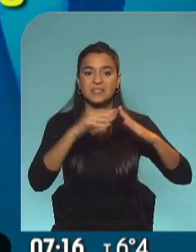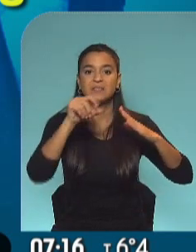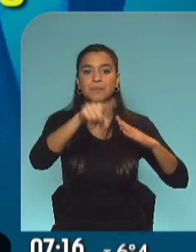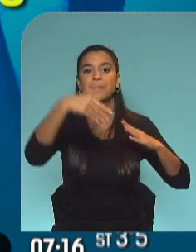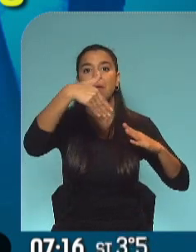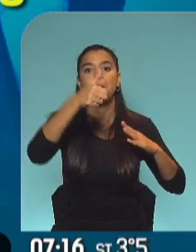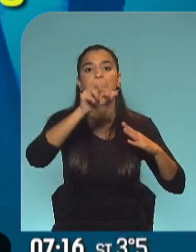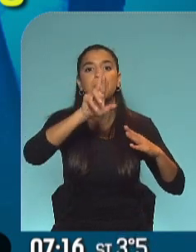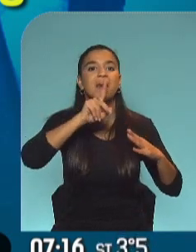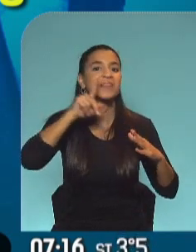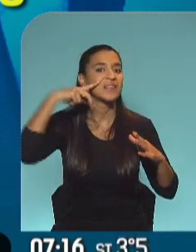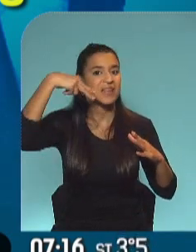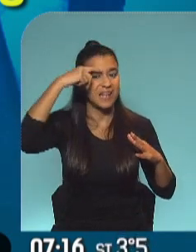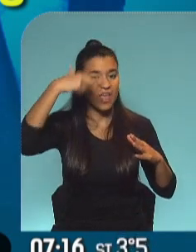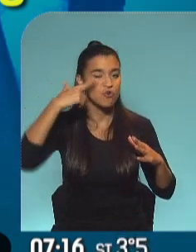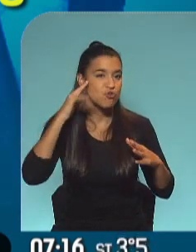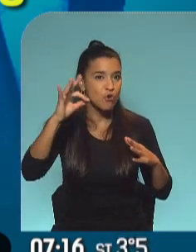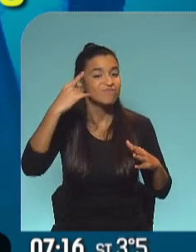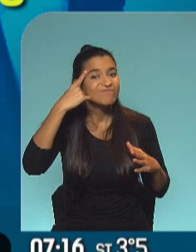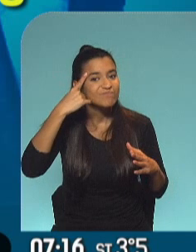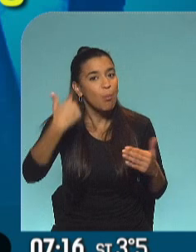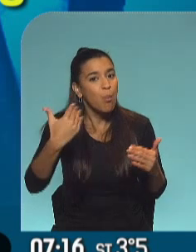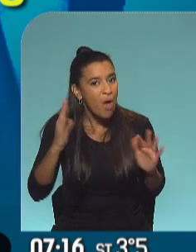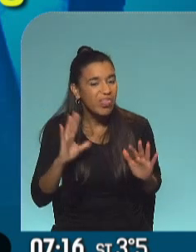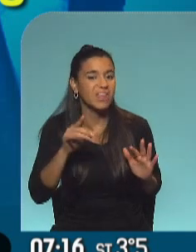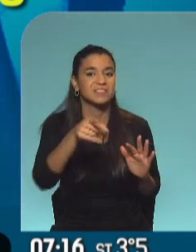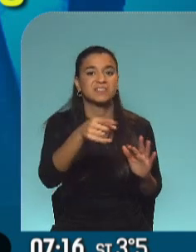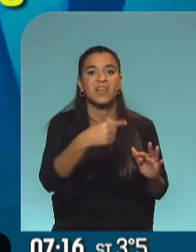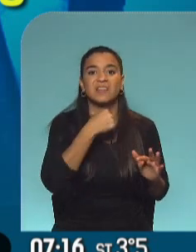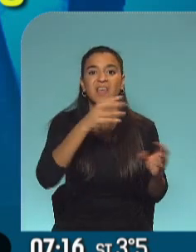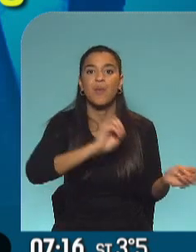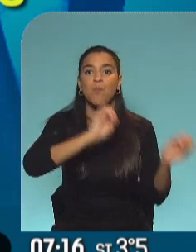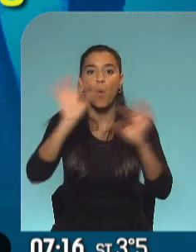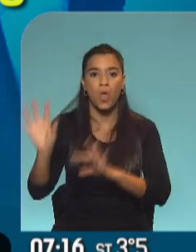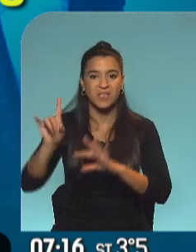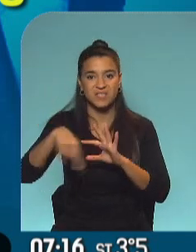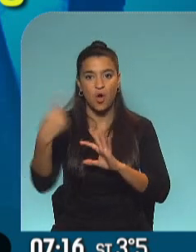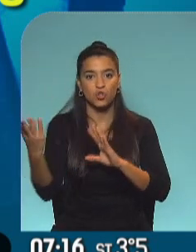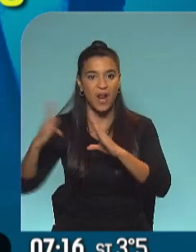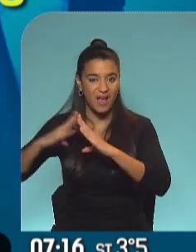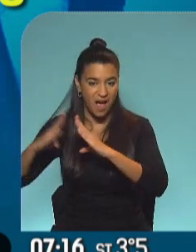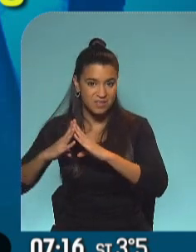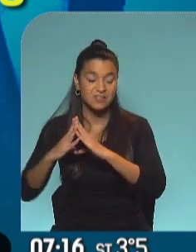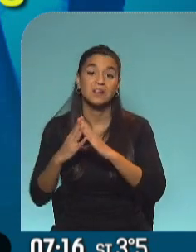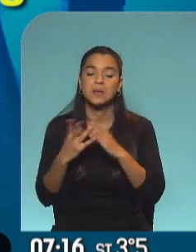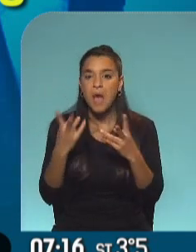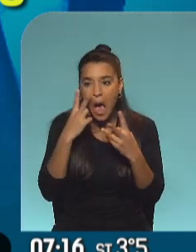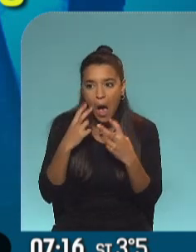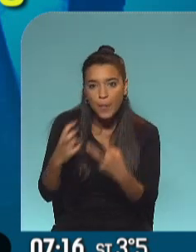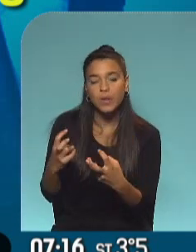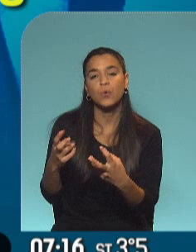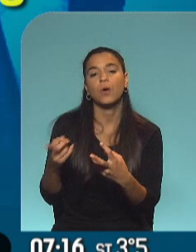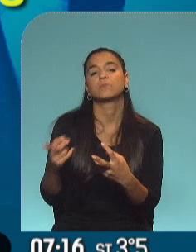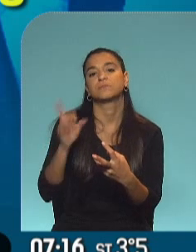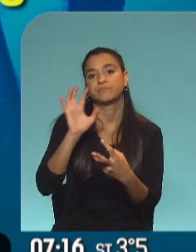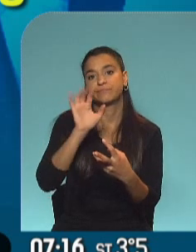Susana Martinengo. Les daba a pensar como que estaba buscando un cambio de domicilio, que en cuanto empezaron a averiguar,